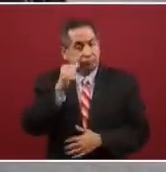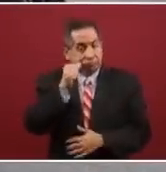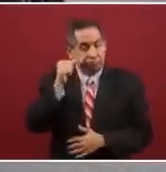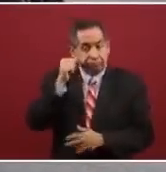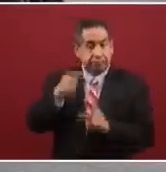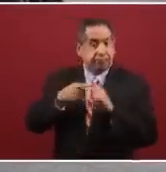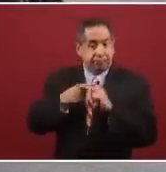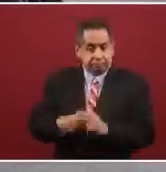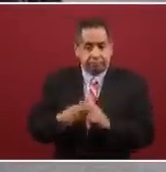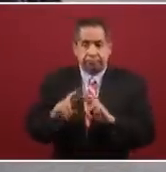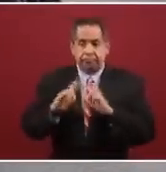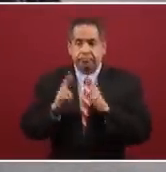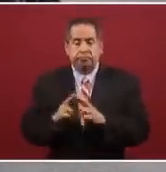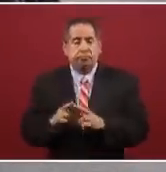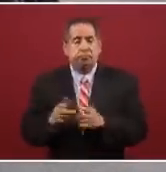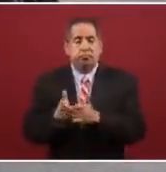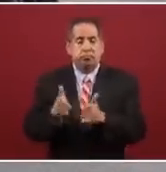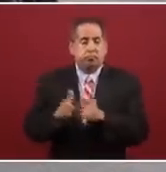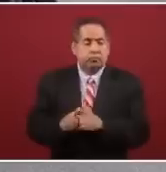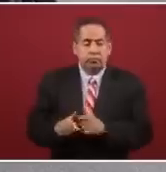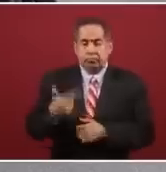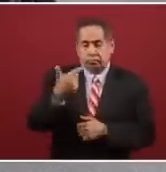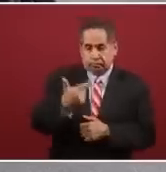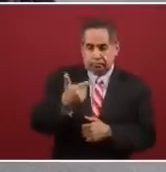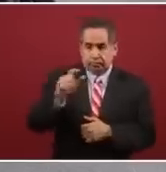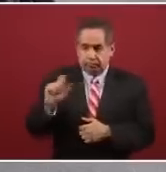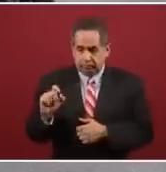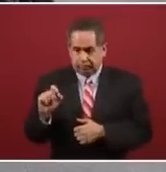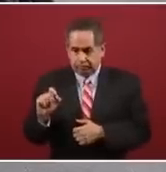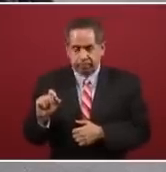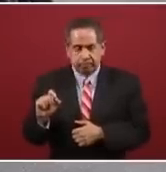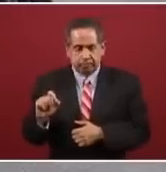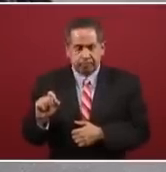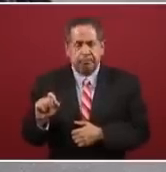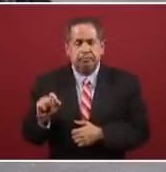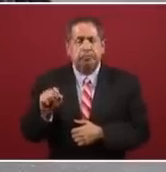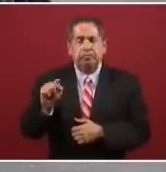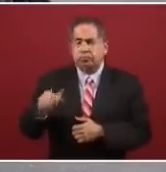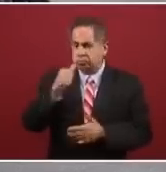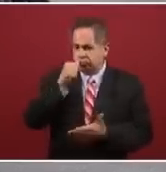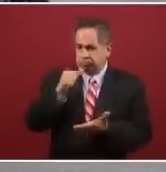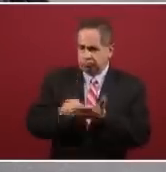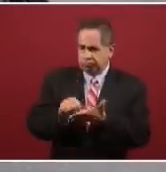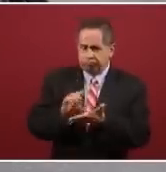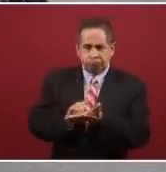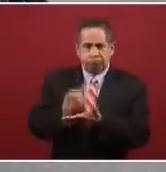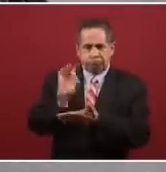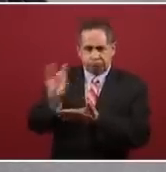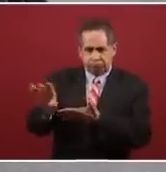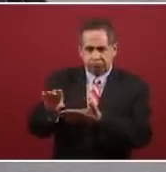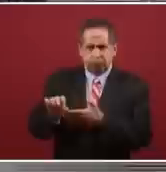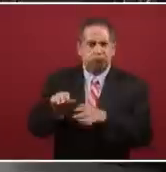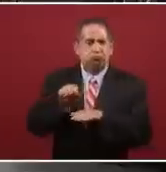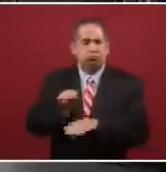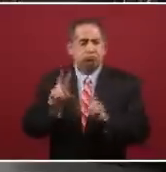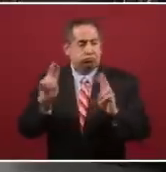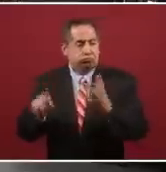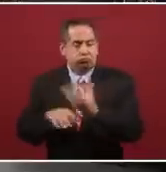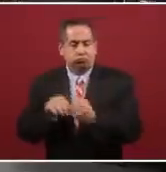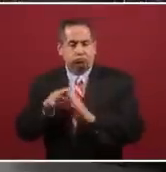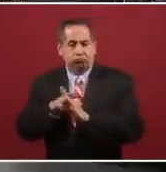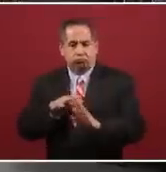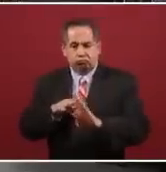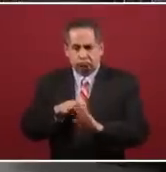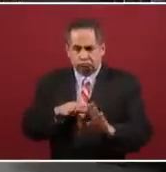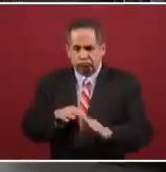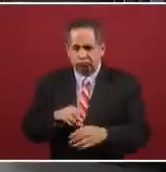la reunión del G20 y usted aquí en este espacio nos dijo que se había mandado una carta en materia de migración. Quisiera, si